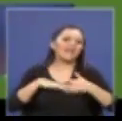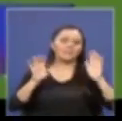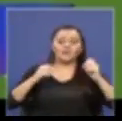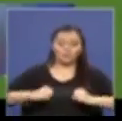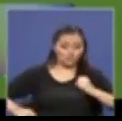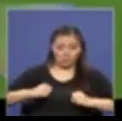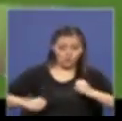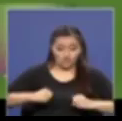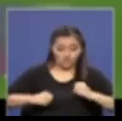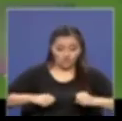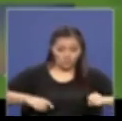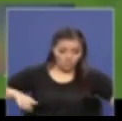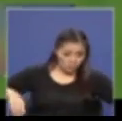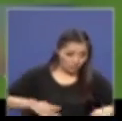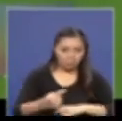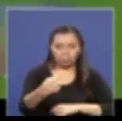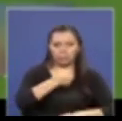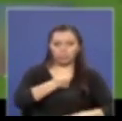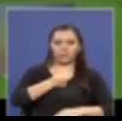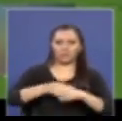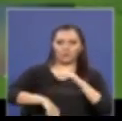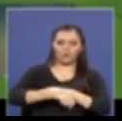pelota y nos metían gol a nosotros.